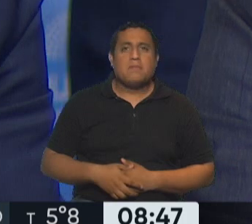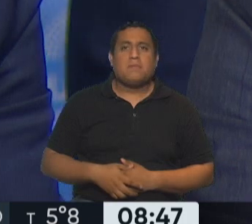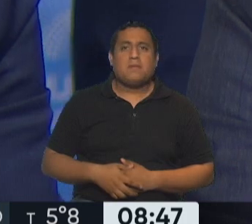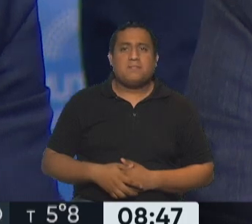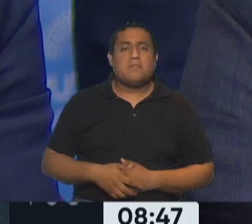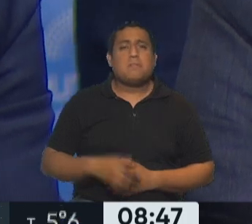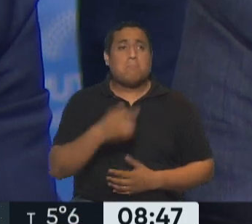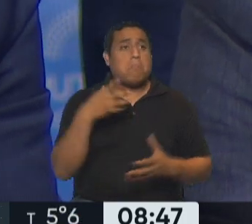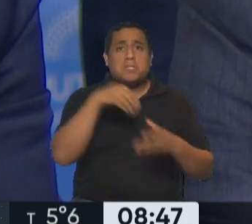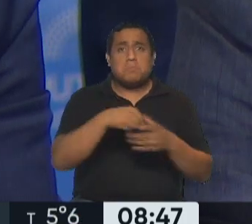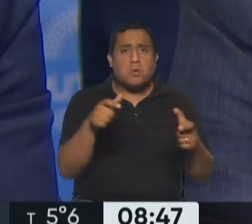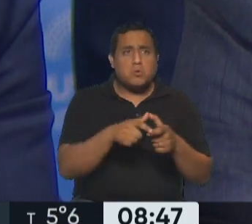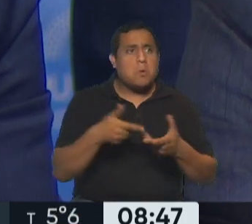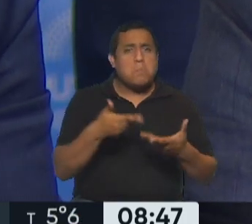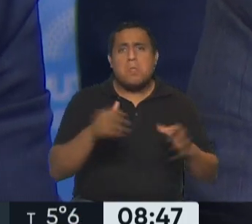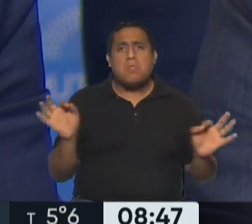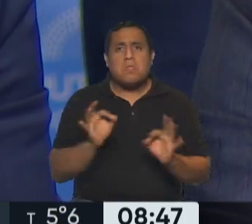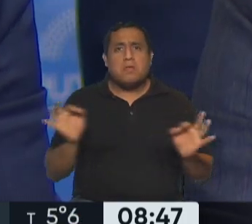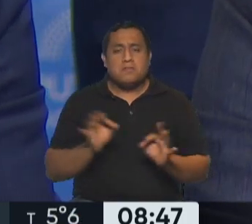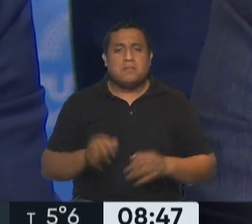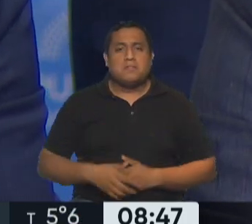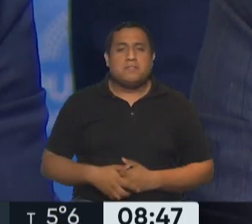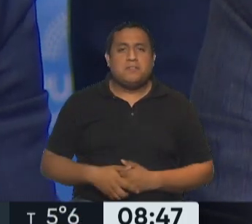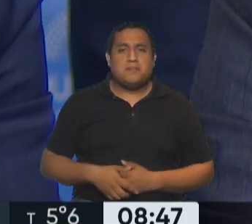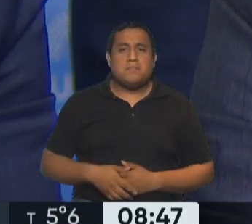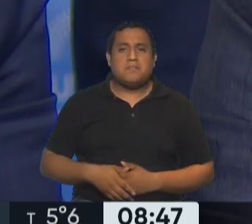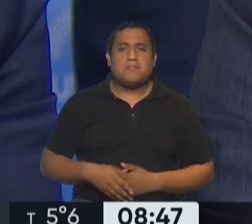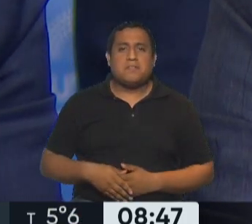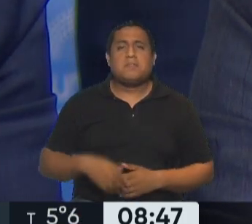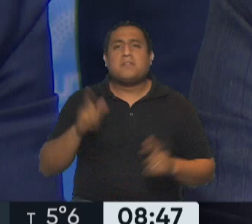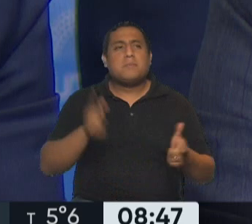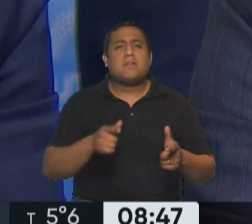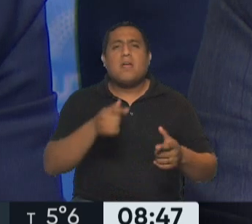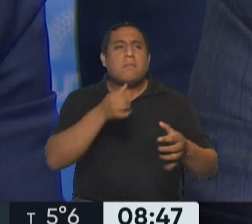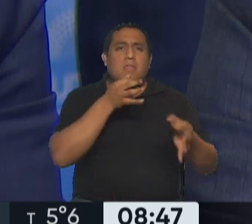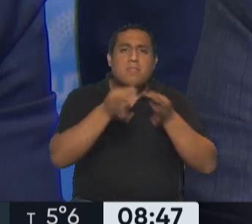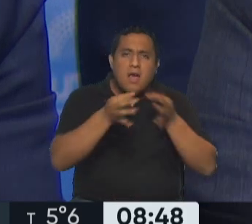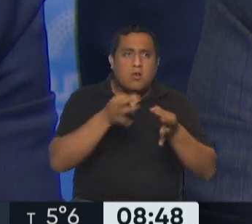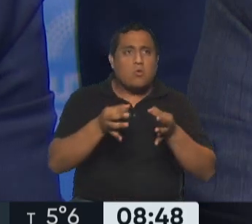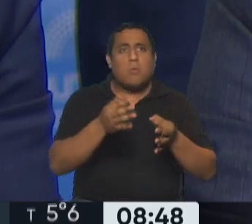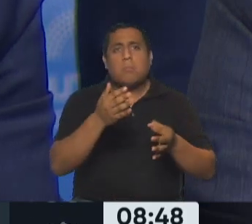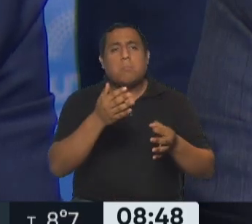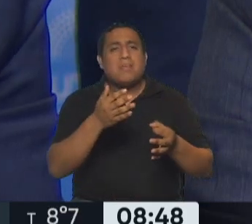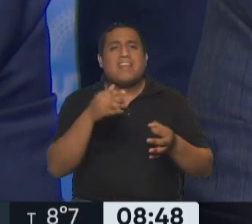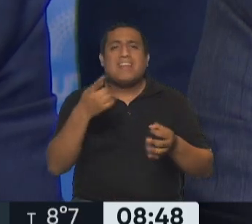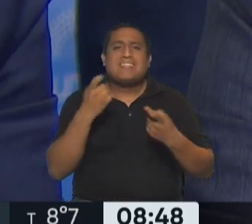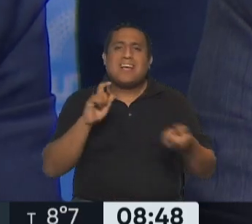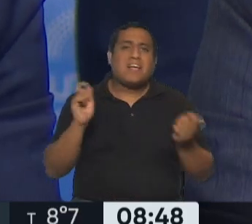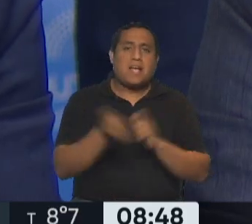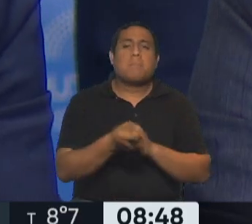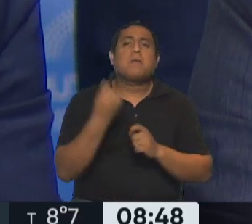de ninguna reunión, pero también tenemos pensamiento que para cualquier reunión o diálogo lo que tiene que cambiar es el